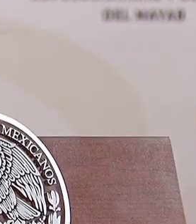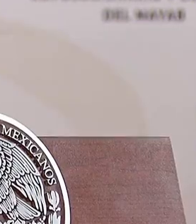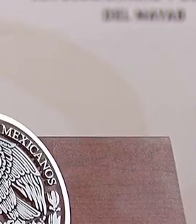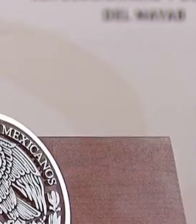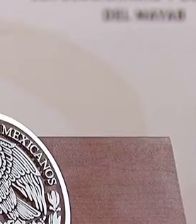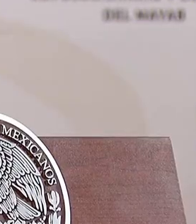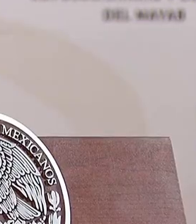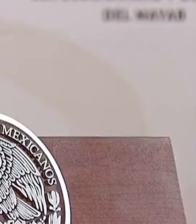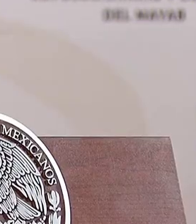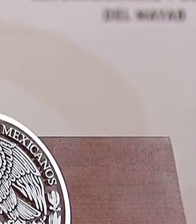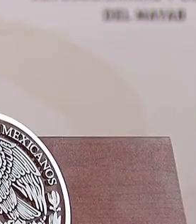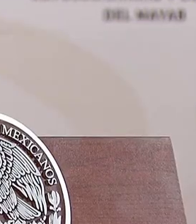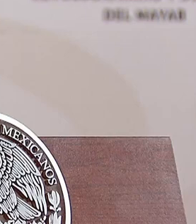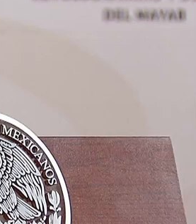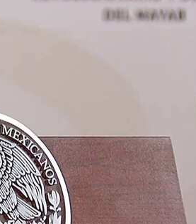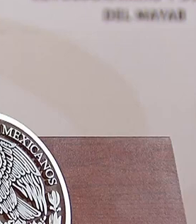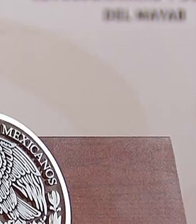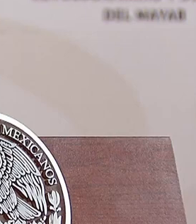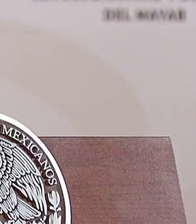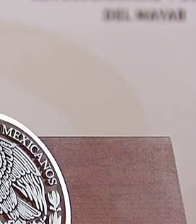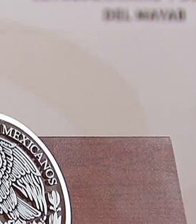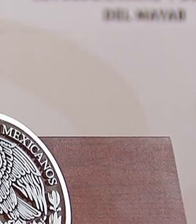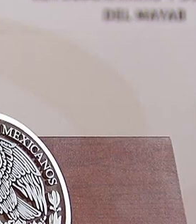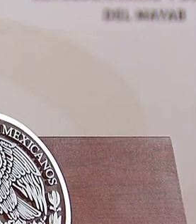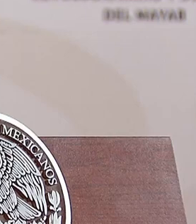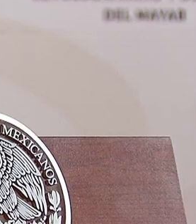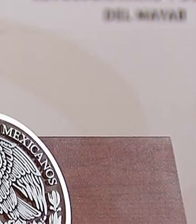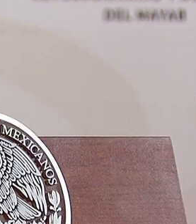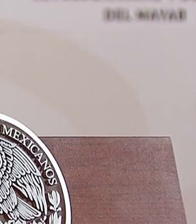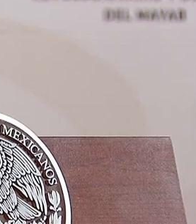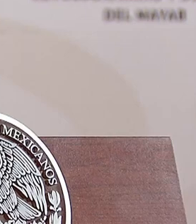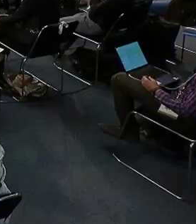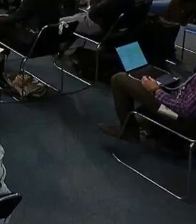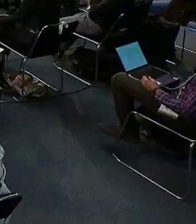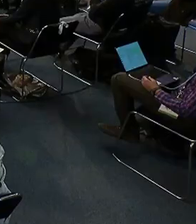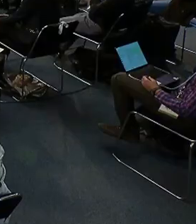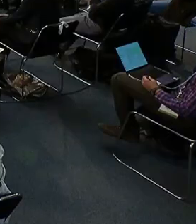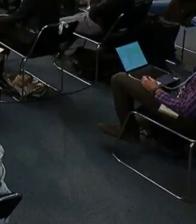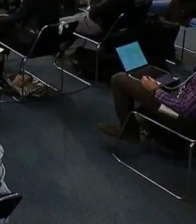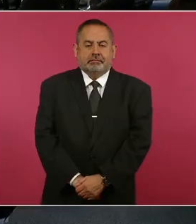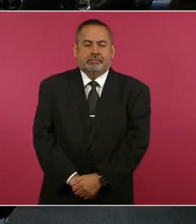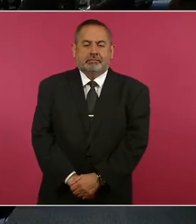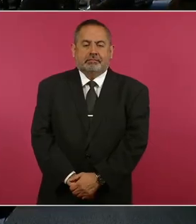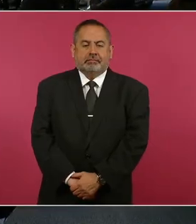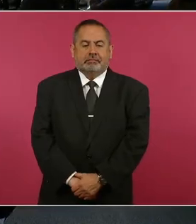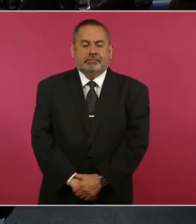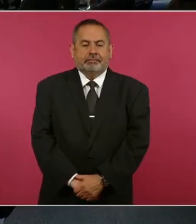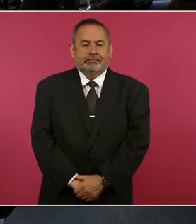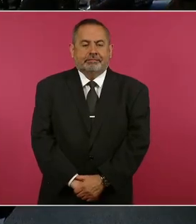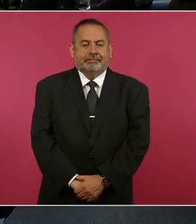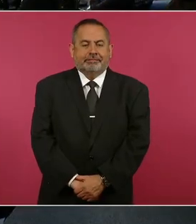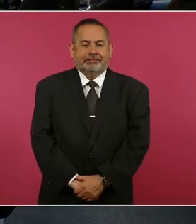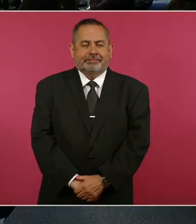año, sí, nadie las ve, tercer año, no sé qué,